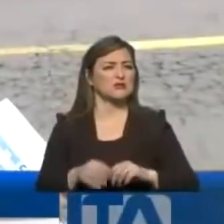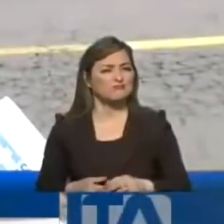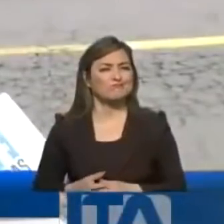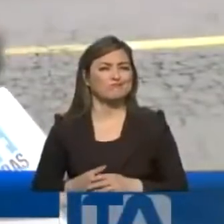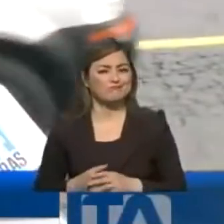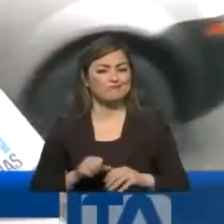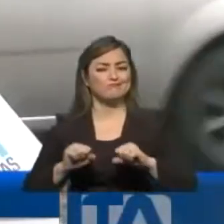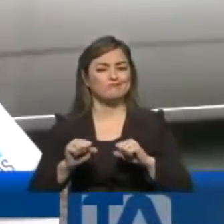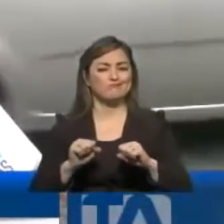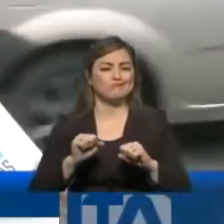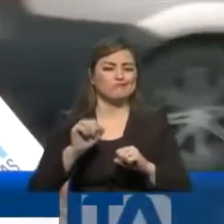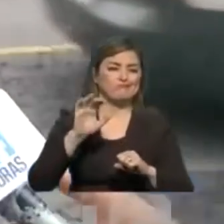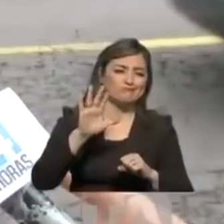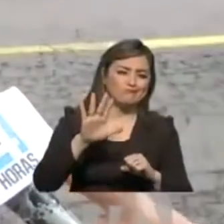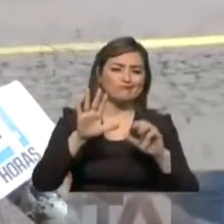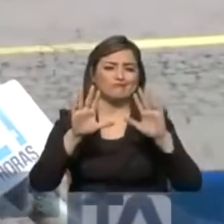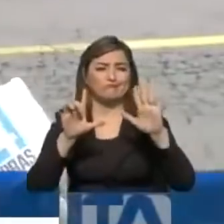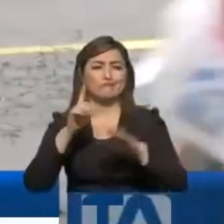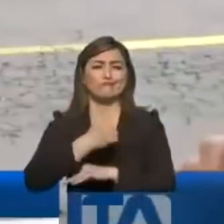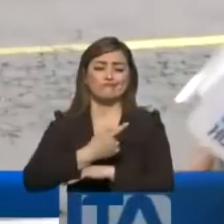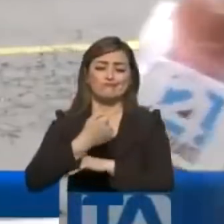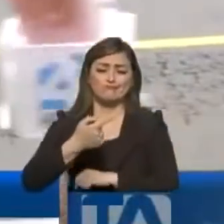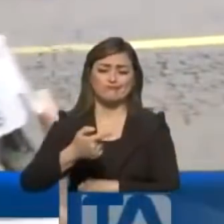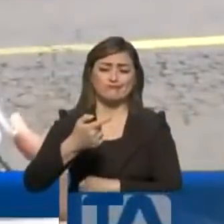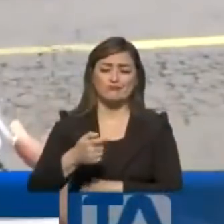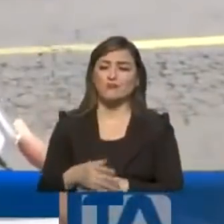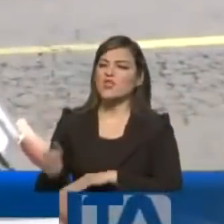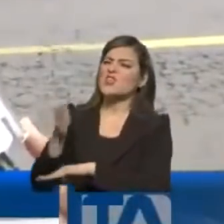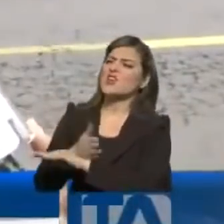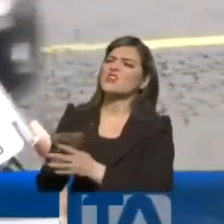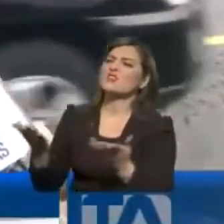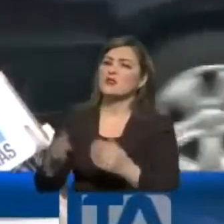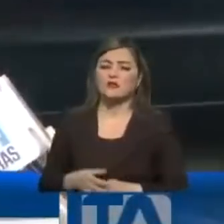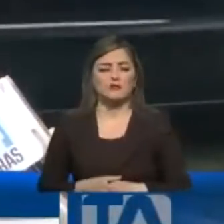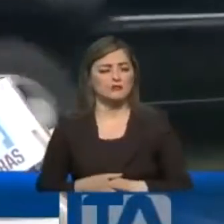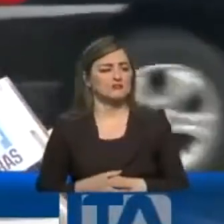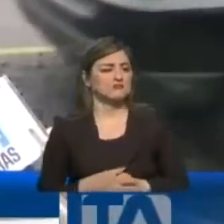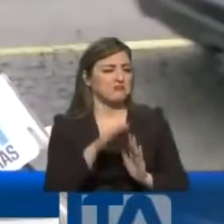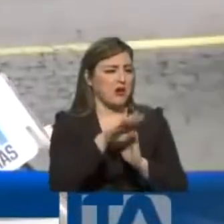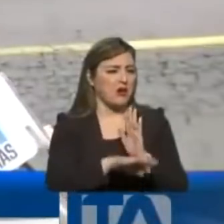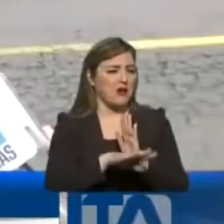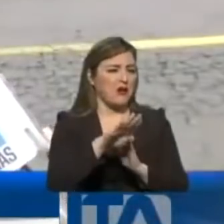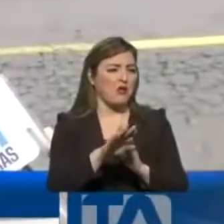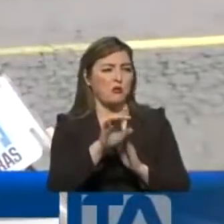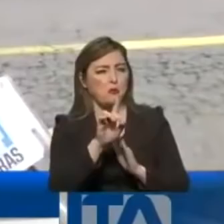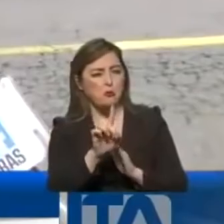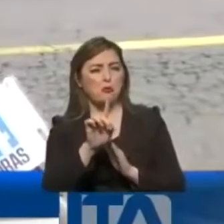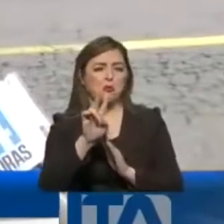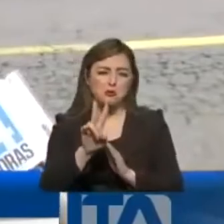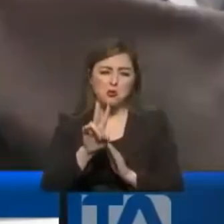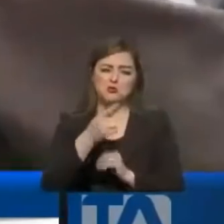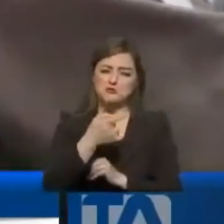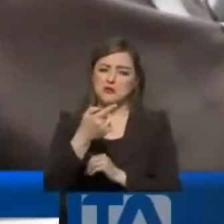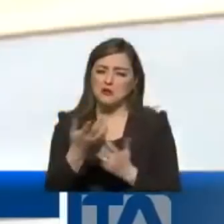casos. Estamos gestionando entre 5 y 7 casos diarios. ¿Y antes? Antes, en realidad, ya había bajado, se tenía 1 hasta 2